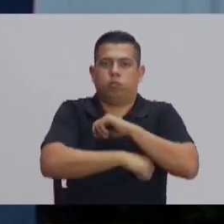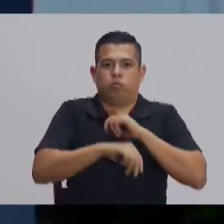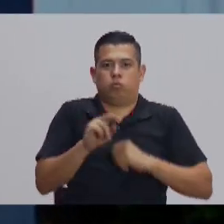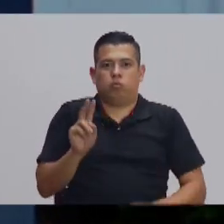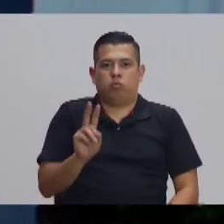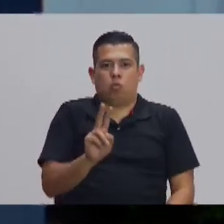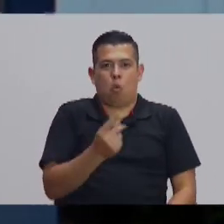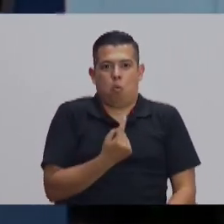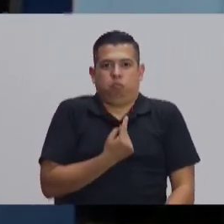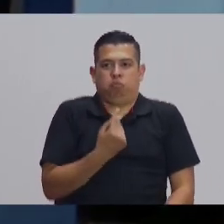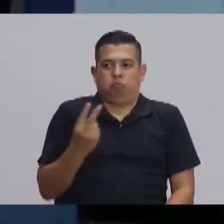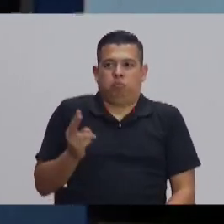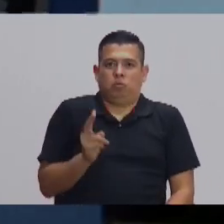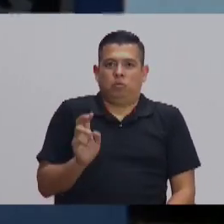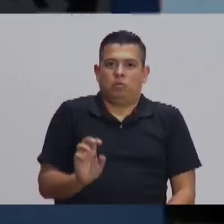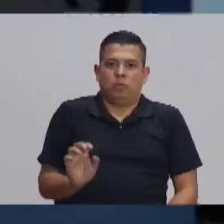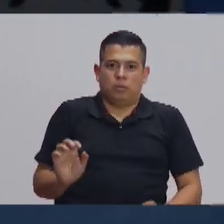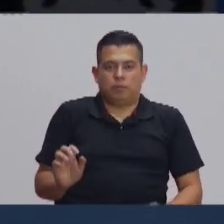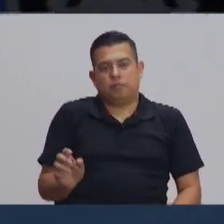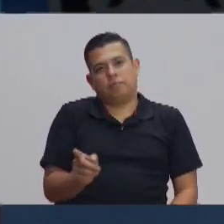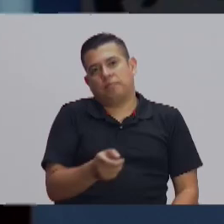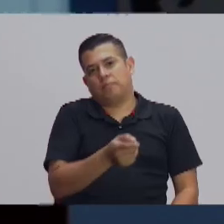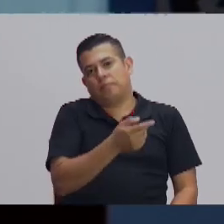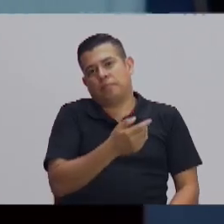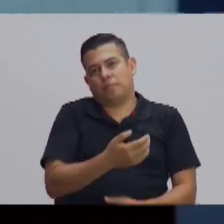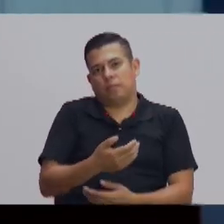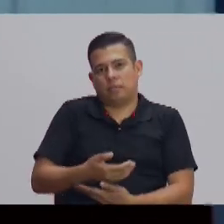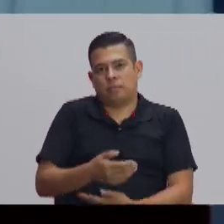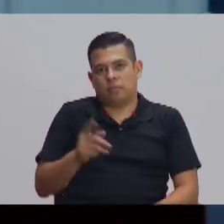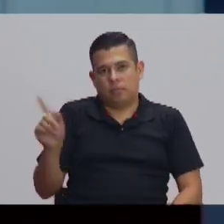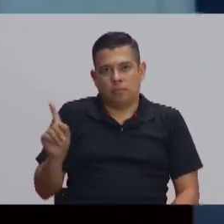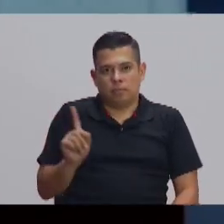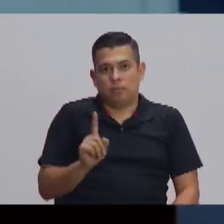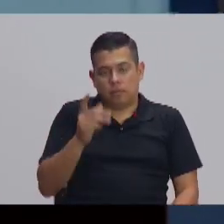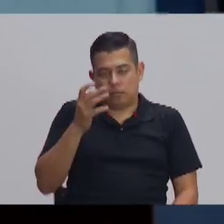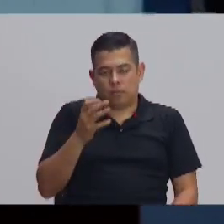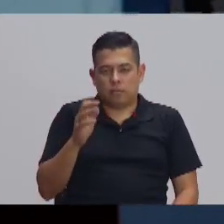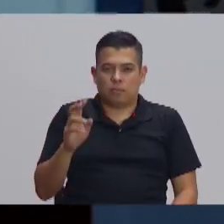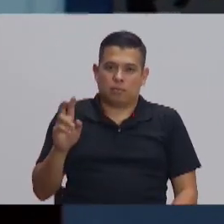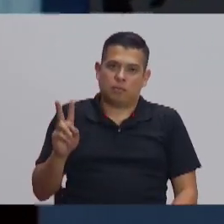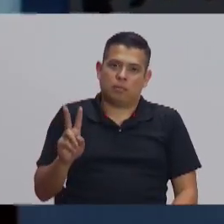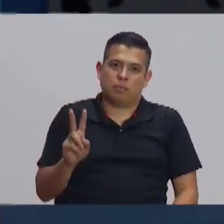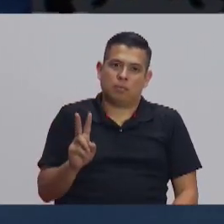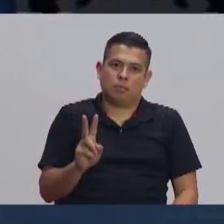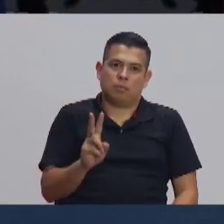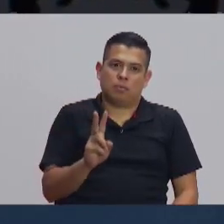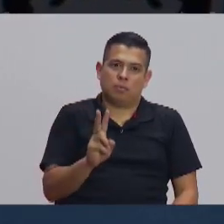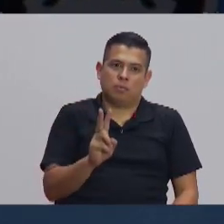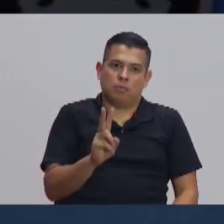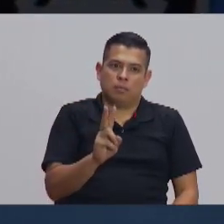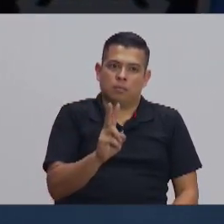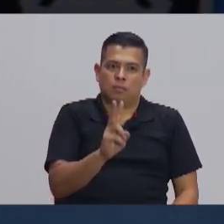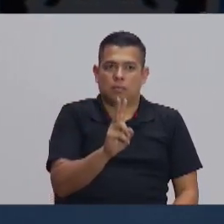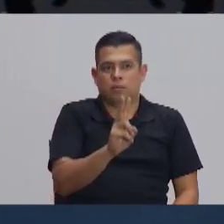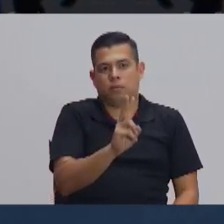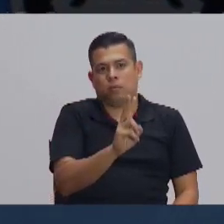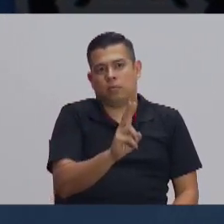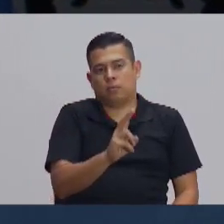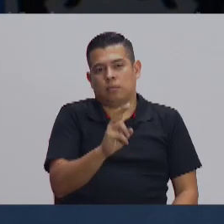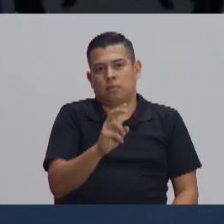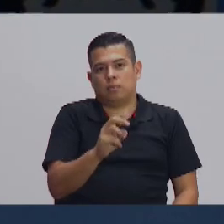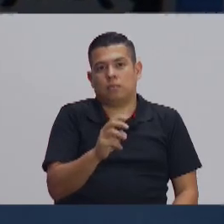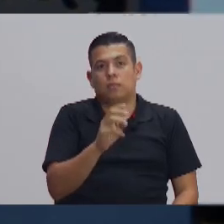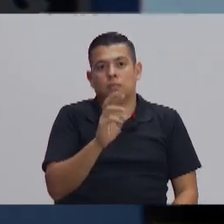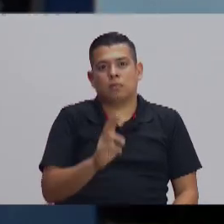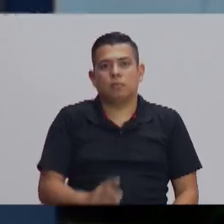valor porque sinceramente tengo que hacerlo si tú vas conmigo yo tengo que creer que eres un dios poderoso el poderoso de